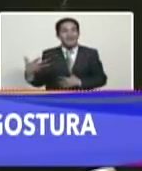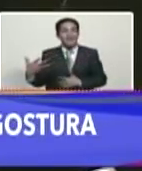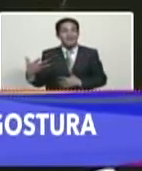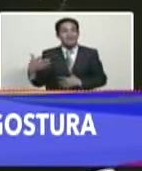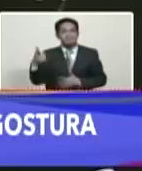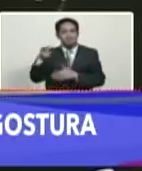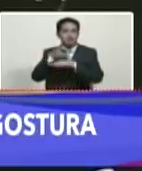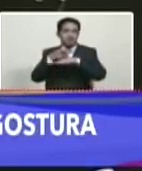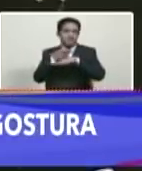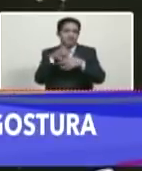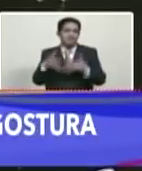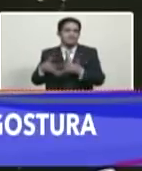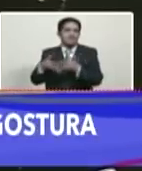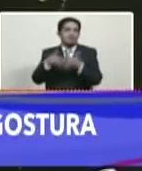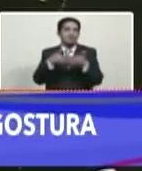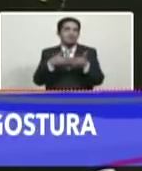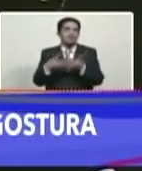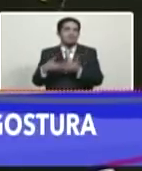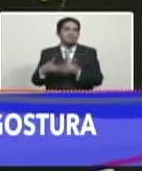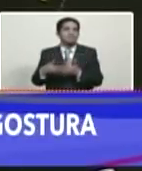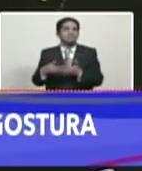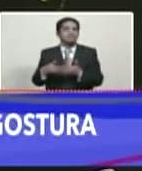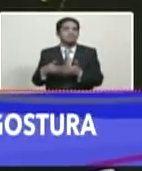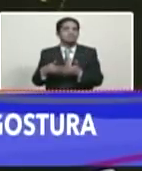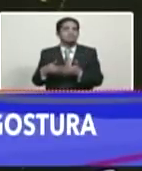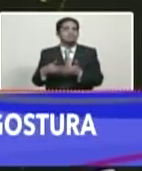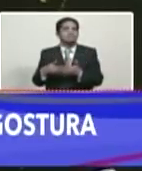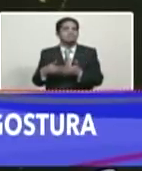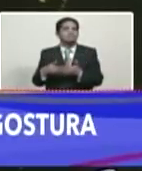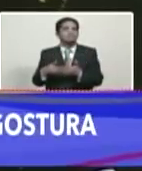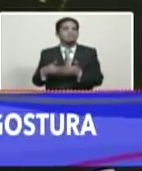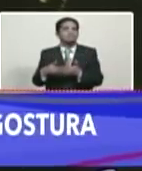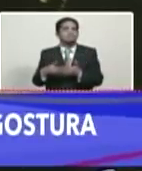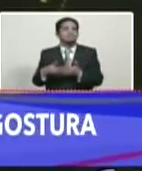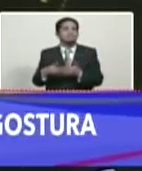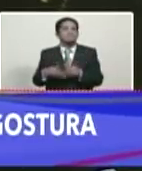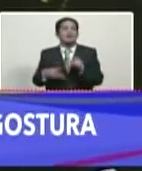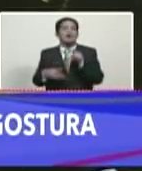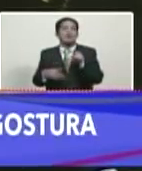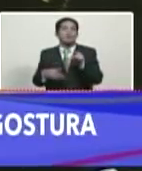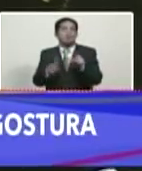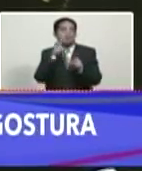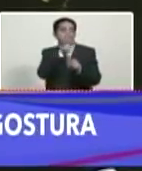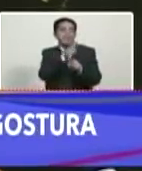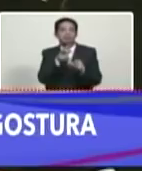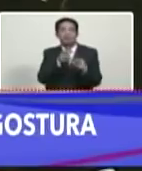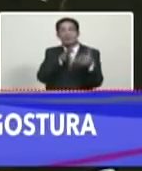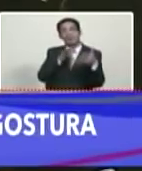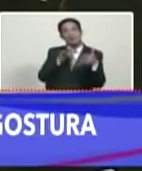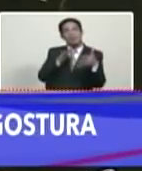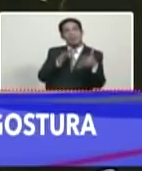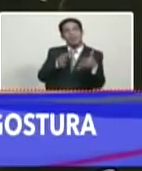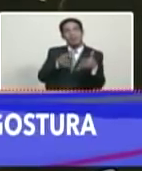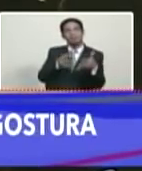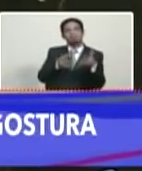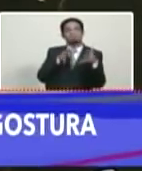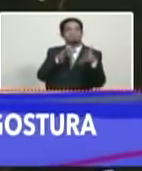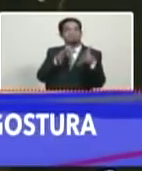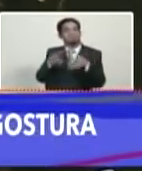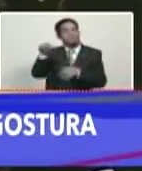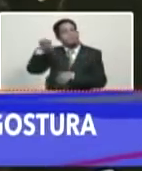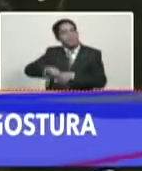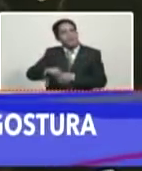Donald Trump, Mr. President. Lo metieron a usted, sus asesores, en un callejón sin salida.